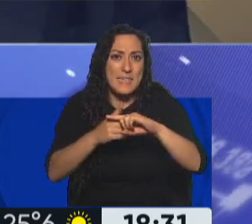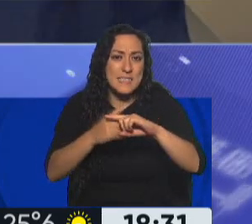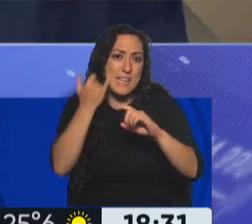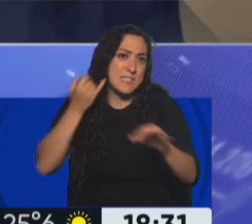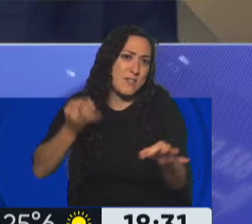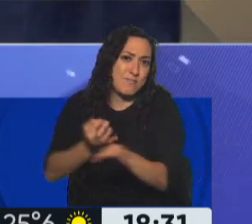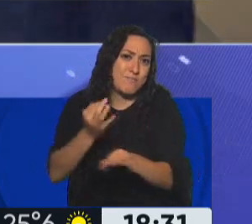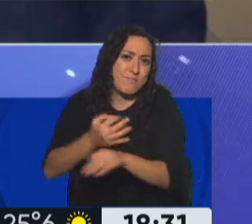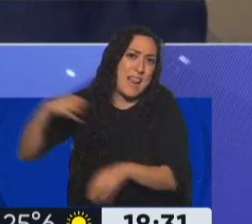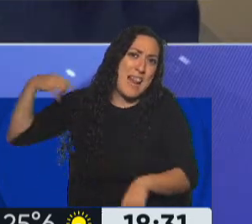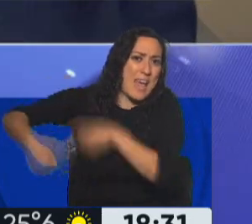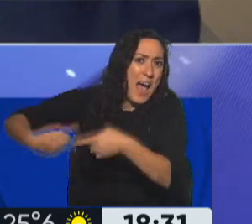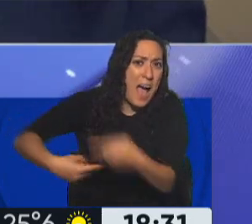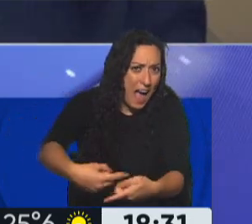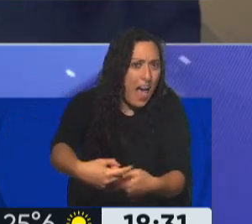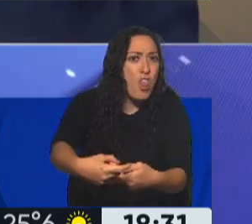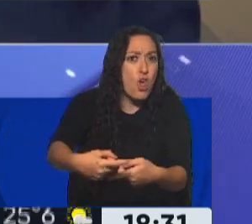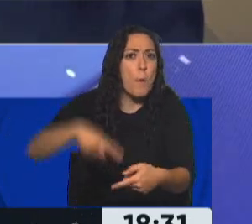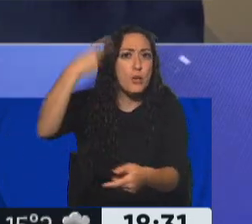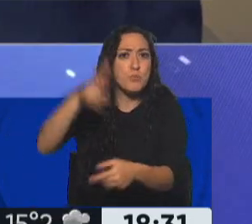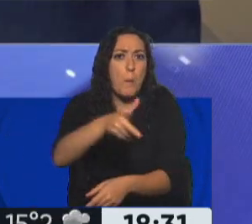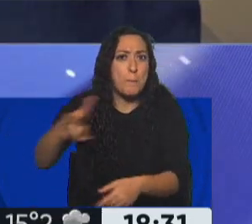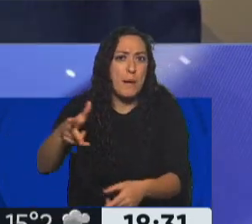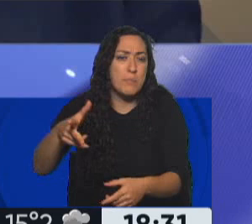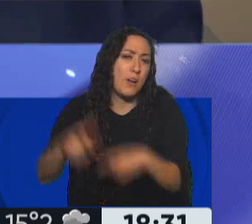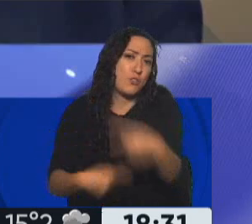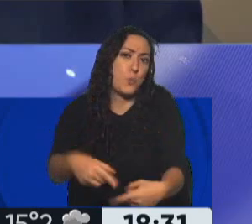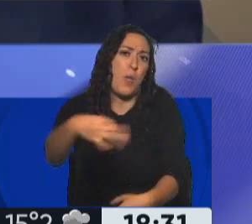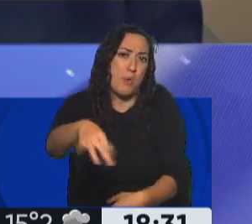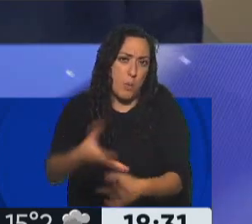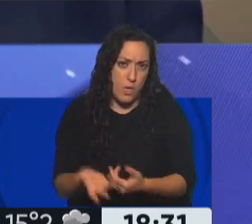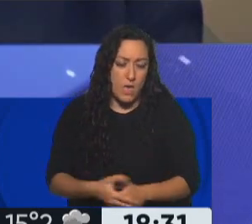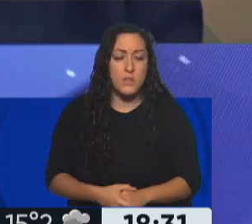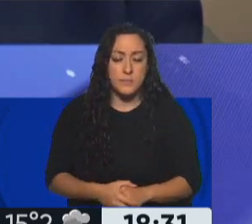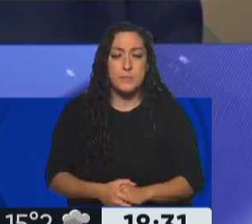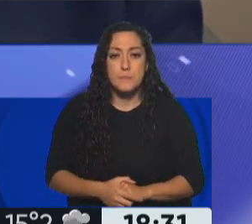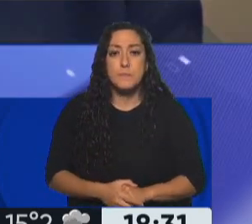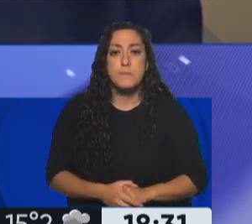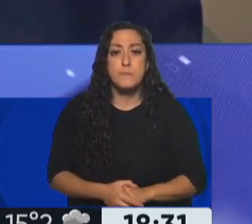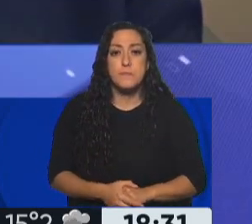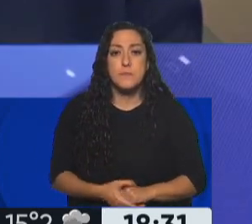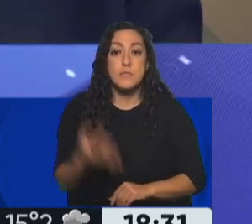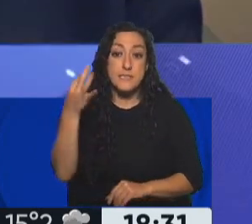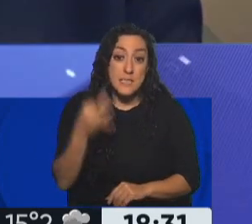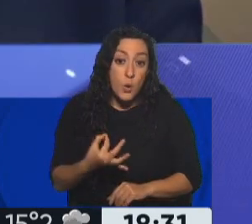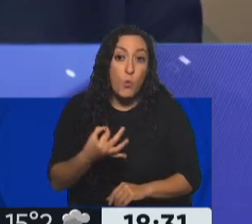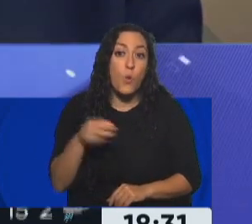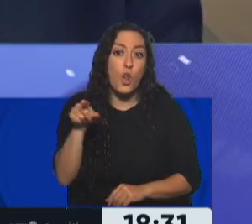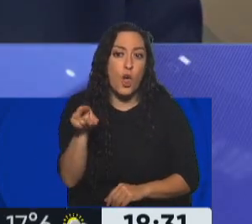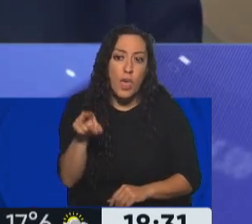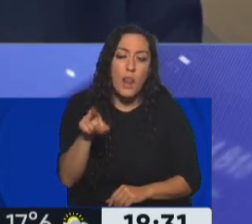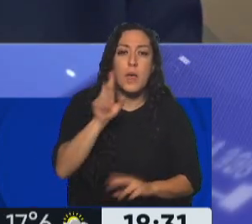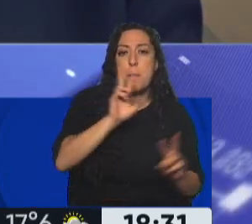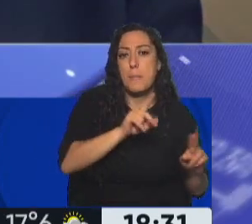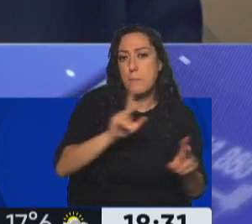legado que seguramente el próximo Papa también tomará. Medina seguramente empezó a trazar su agenda de lo que sería